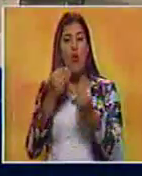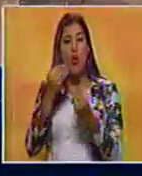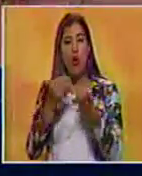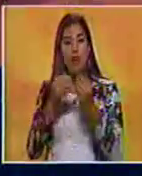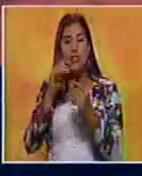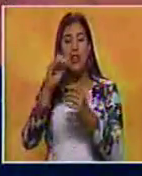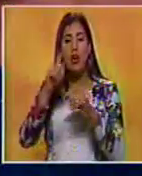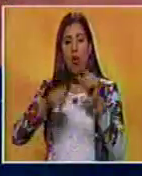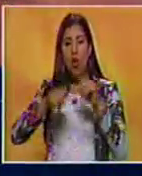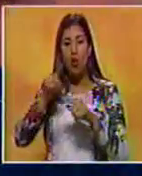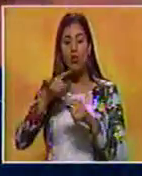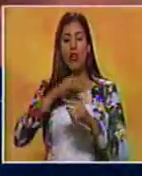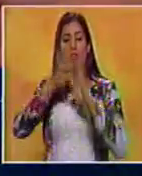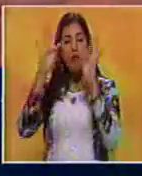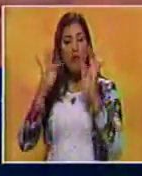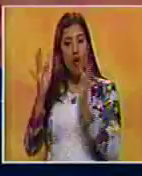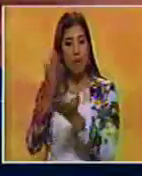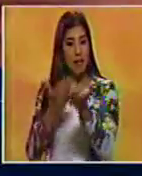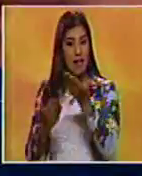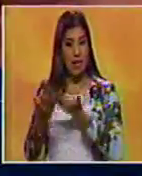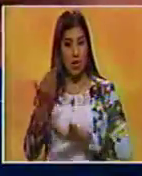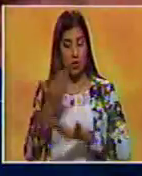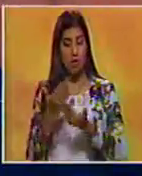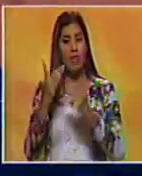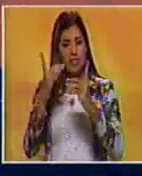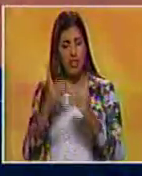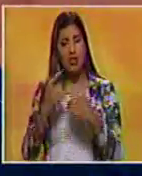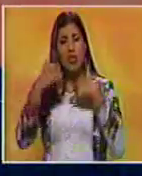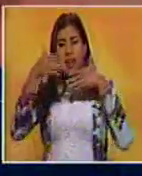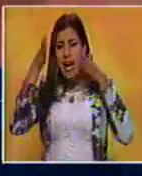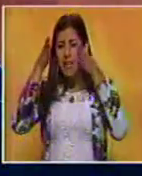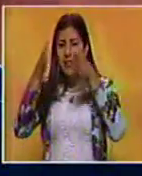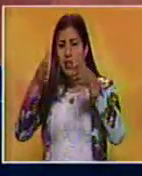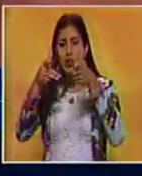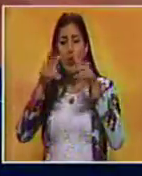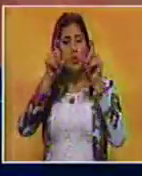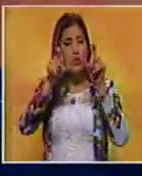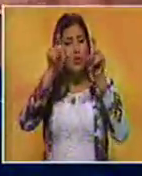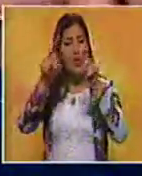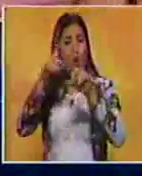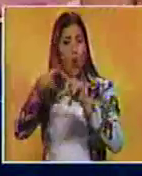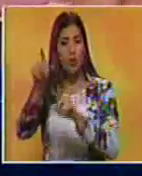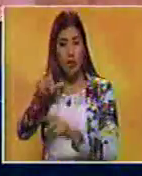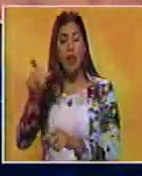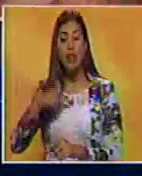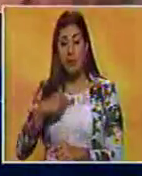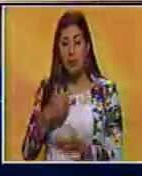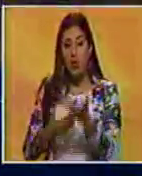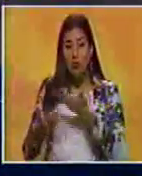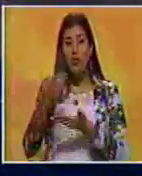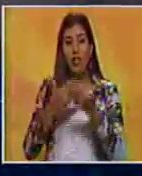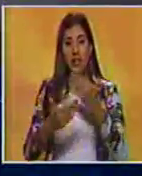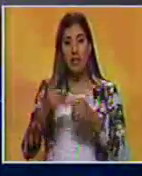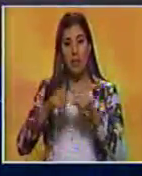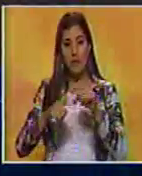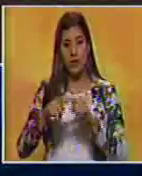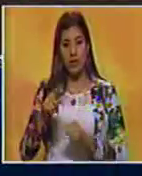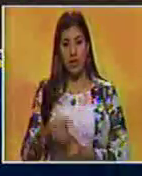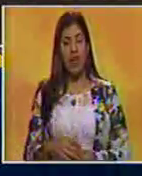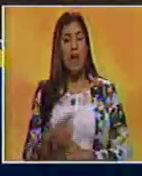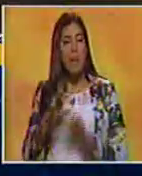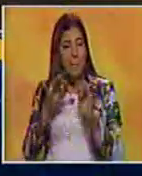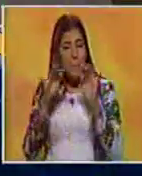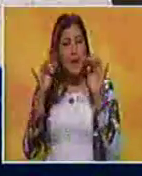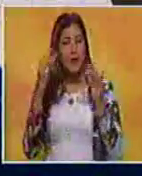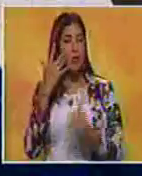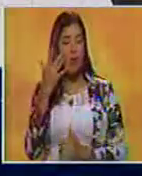las cosas es su modelo de negocios. Decidió dedicarse a formar a otros y que ellos comercialicen productos. Sería